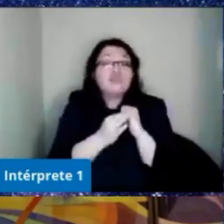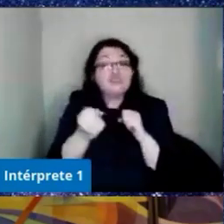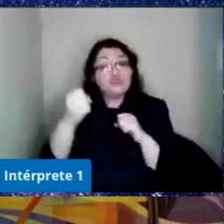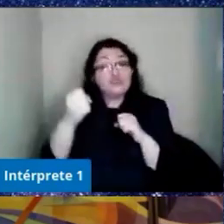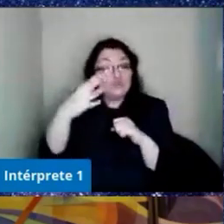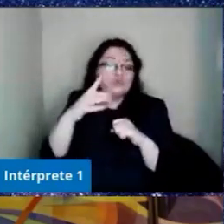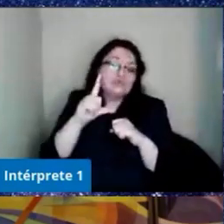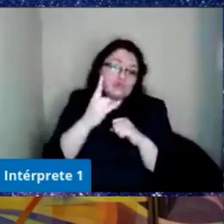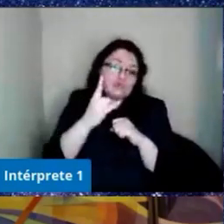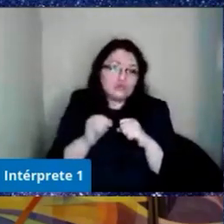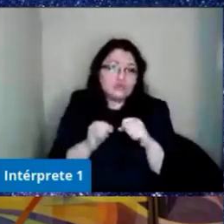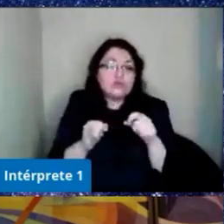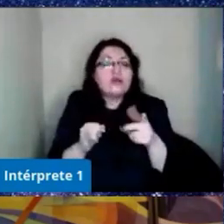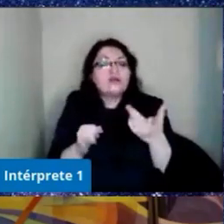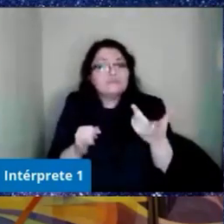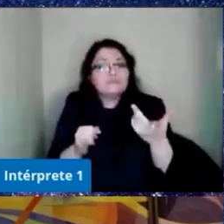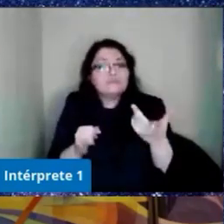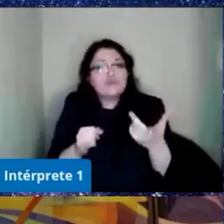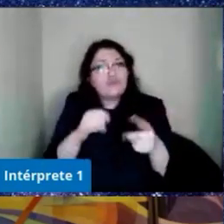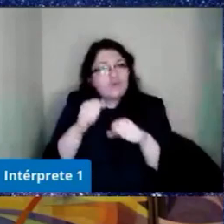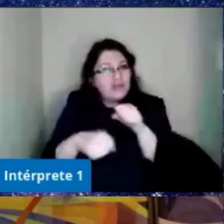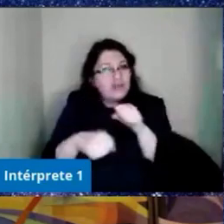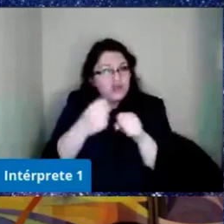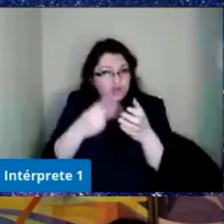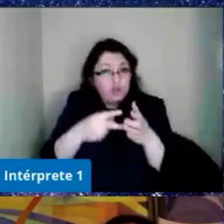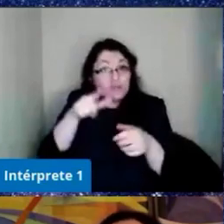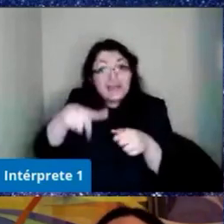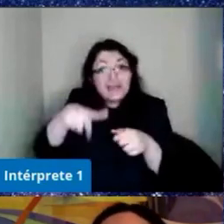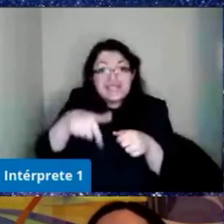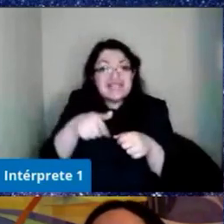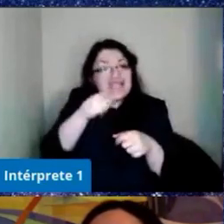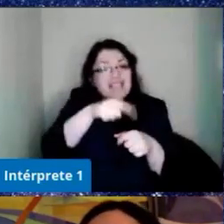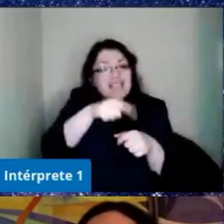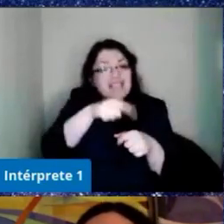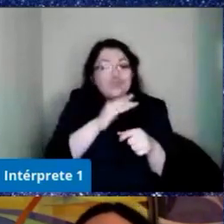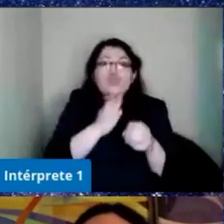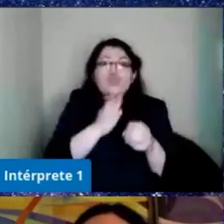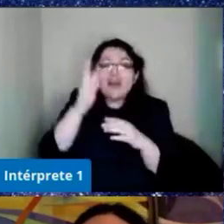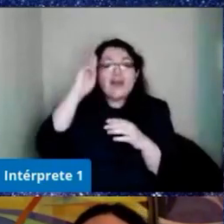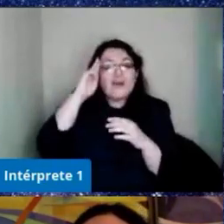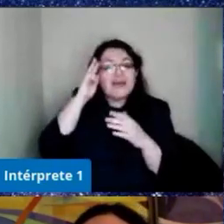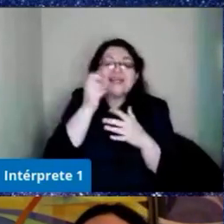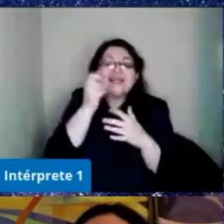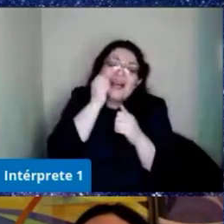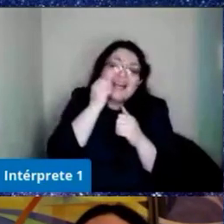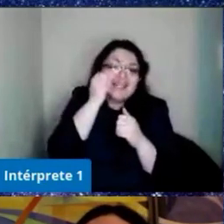De hecho, esto fue el 2017 y todavía lo recuerdan con mucho cariño.